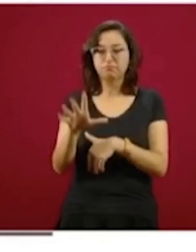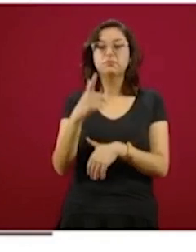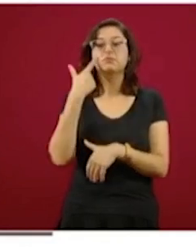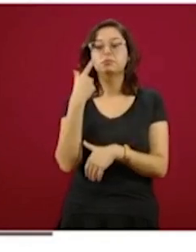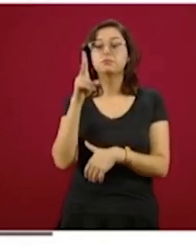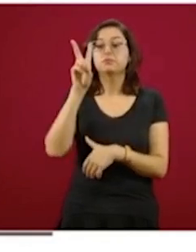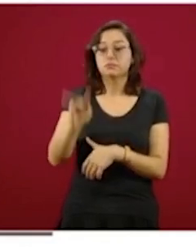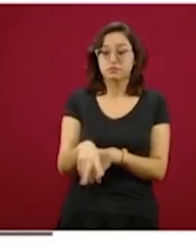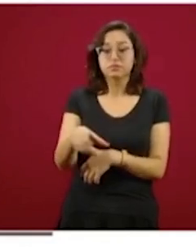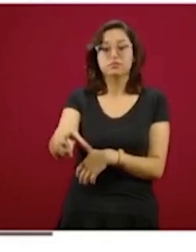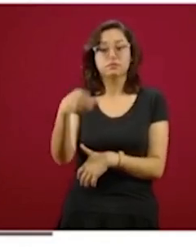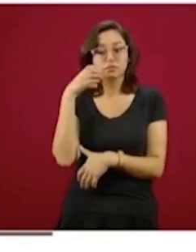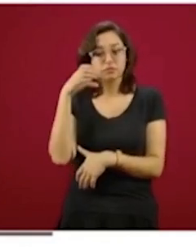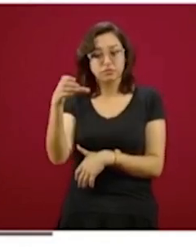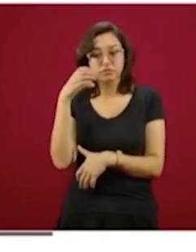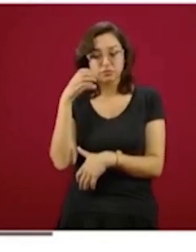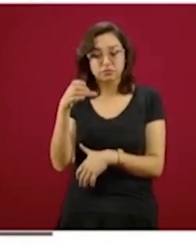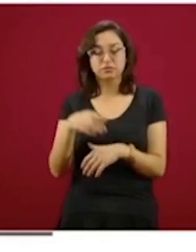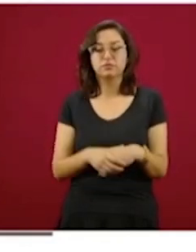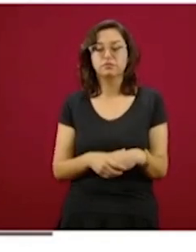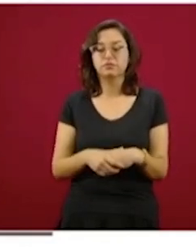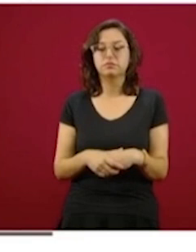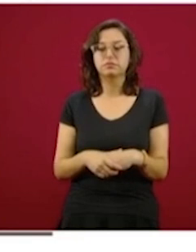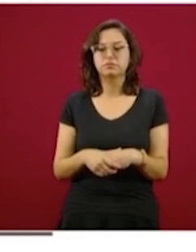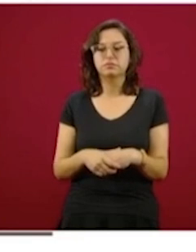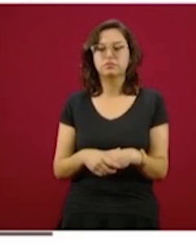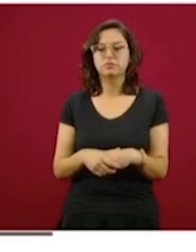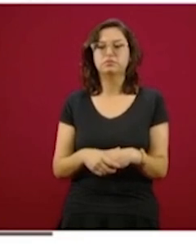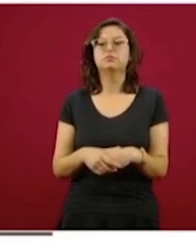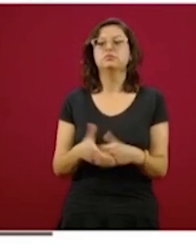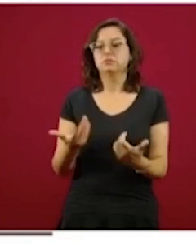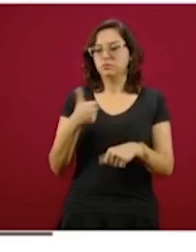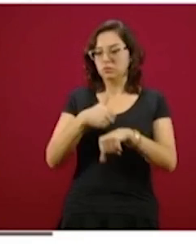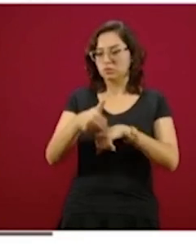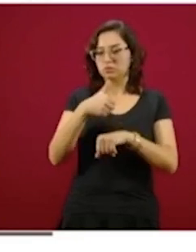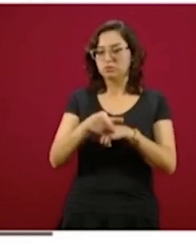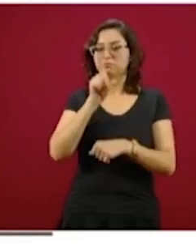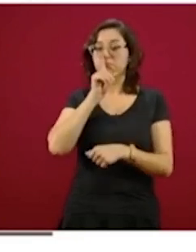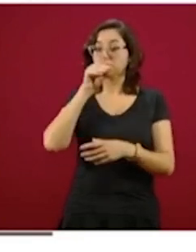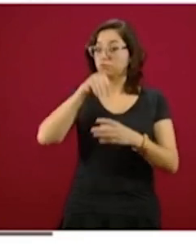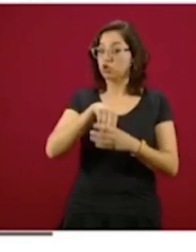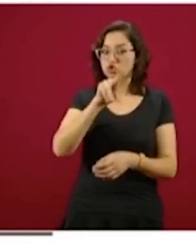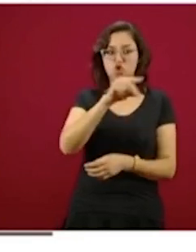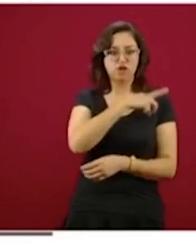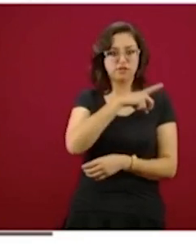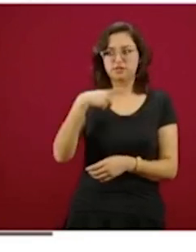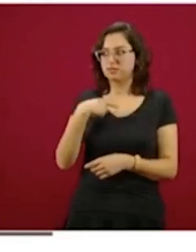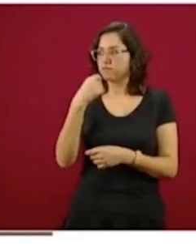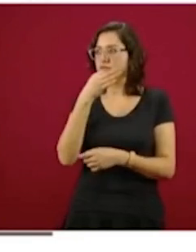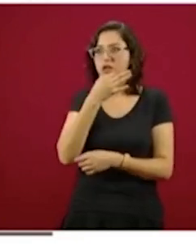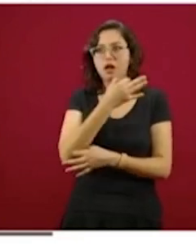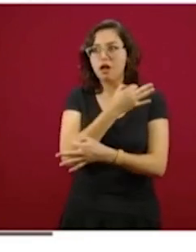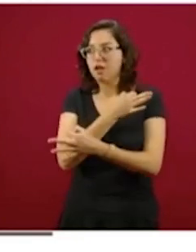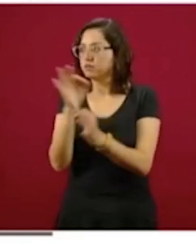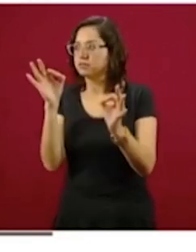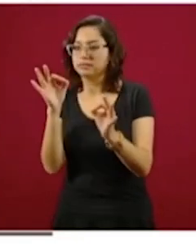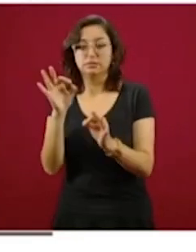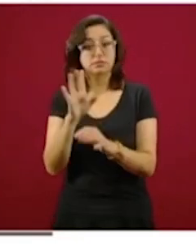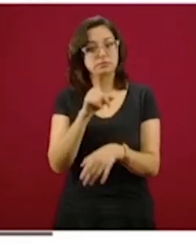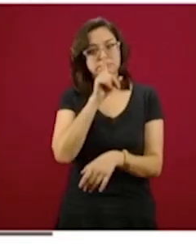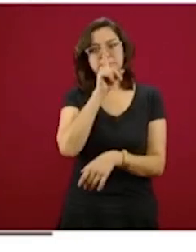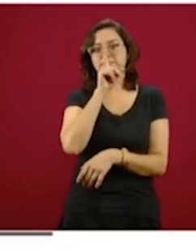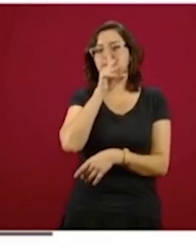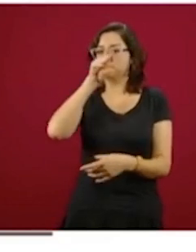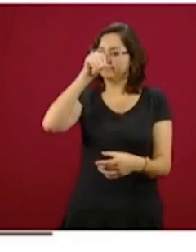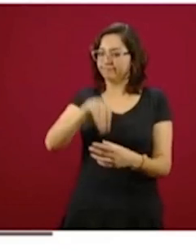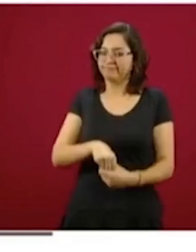telefónico. Le mandamos un mensaje de que ese código de activación nunca se lo da a nadie. Hay que mandar mucho el mensaje de seguridad.